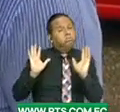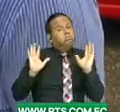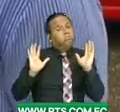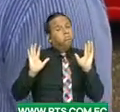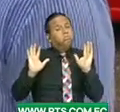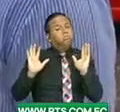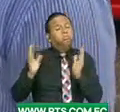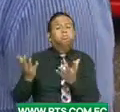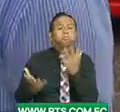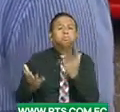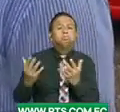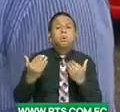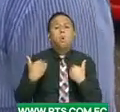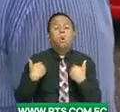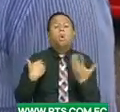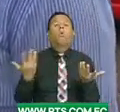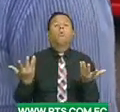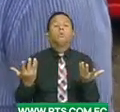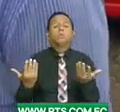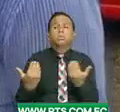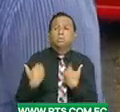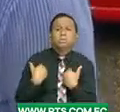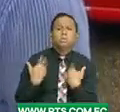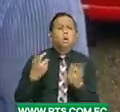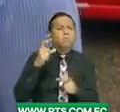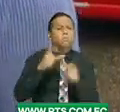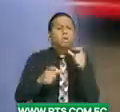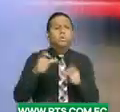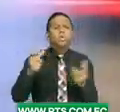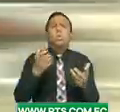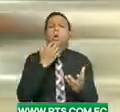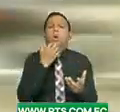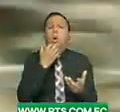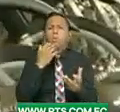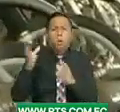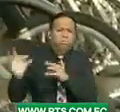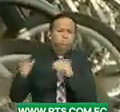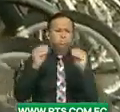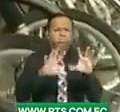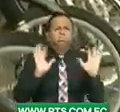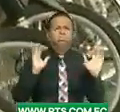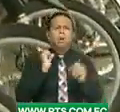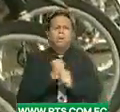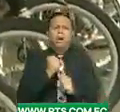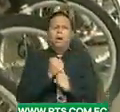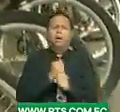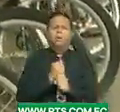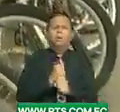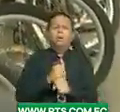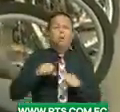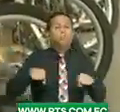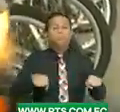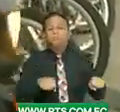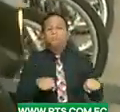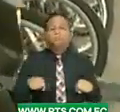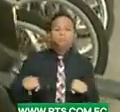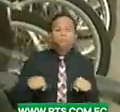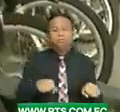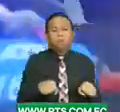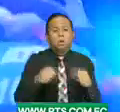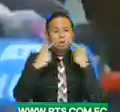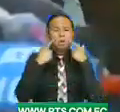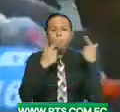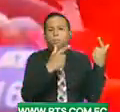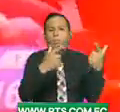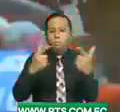automáticamente dice por obligación que le dé a gente profesionales para que trabaje. Un piquete de policías motorizados resguardaron las